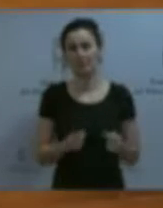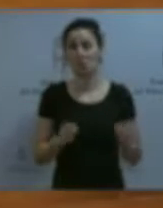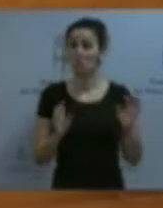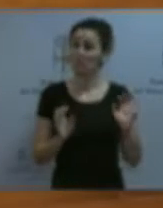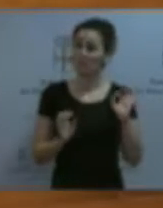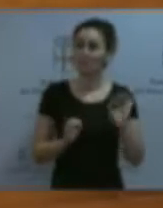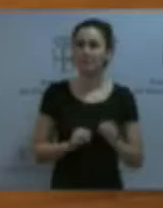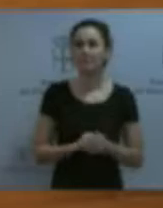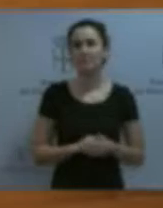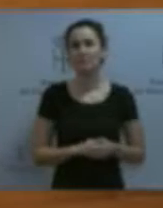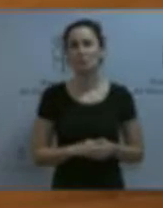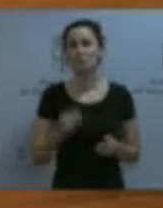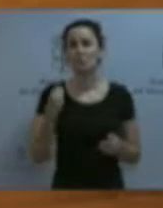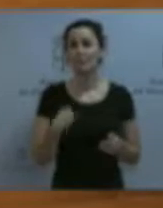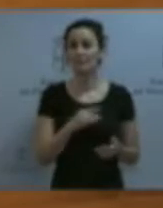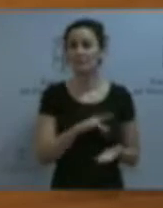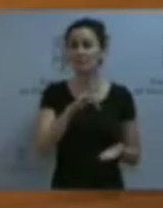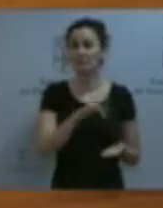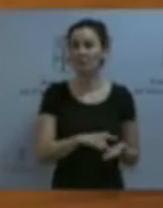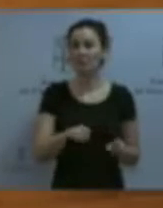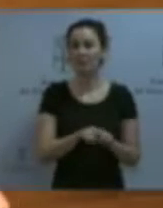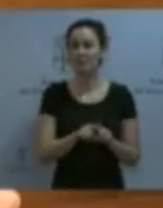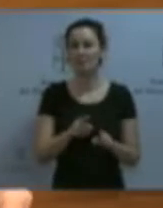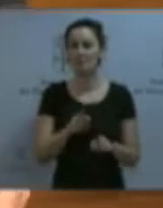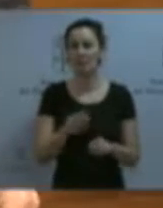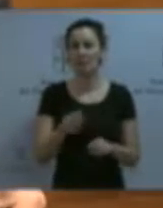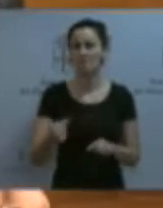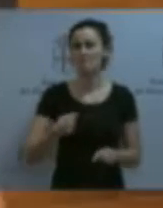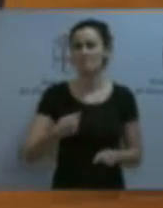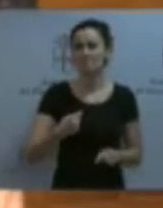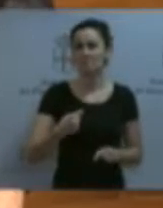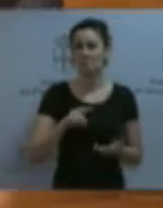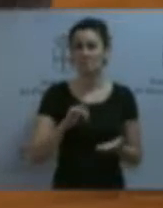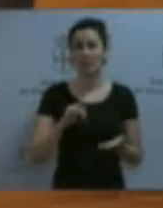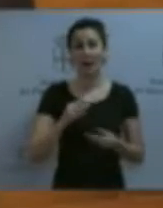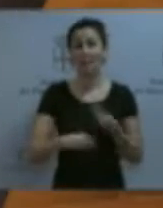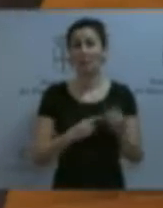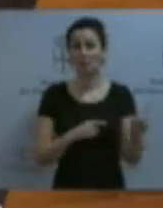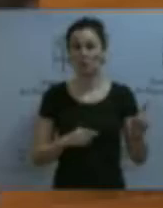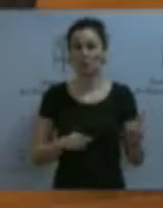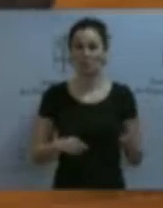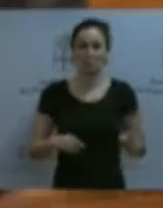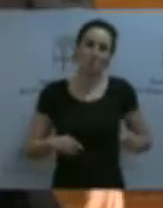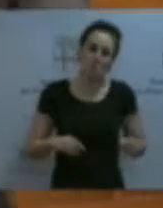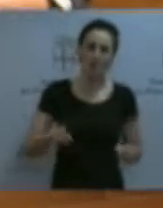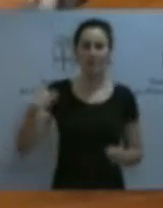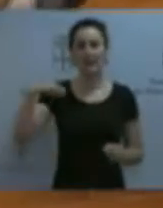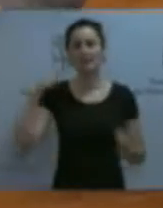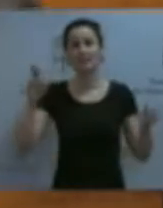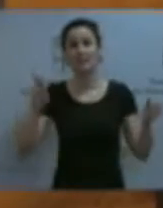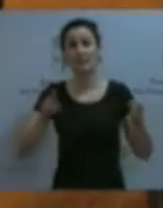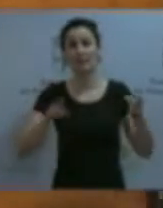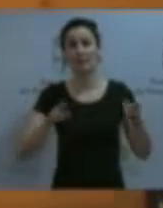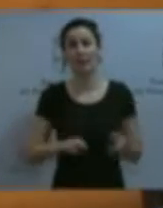verdaderamente esa práctica que usted tanto nos echaba en cara no se realiza. Como le he contestado en varias ocasiones anteriores, tanto escrito